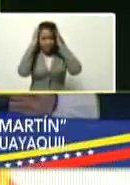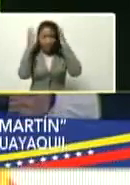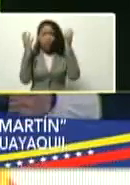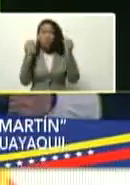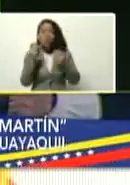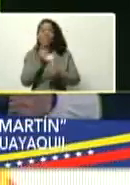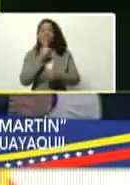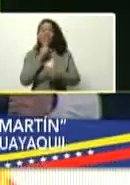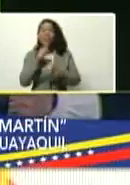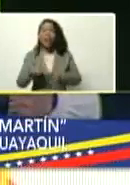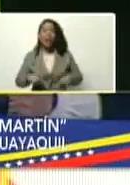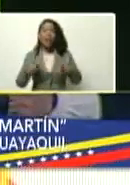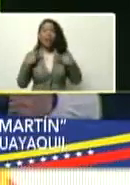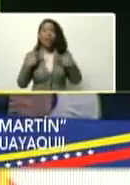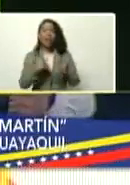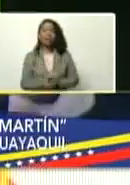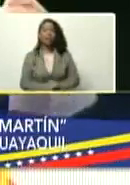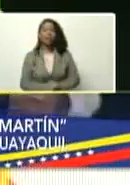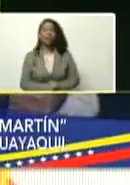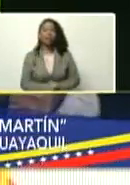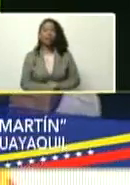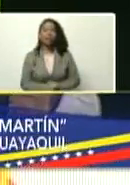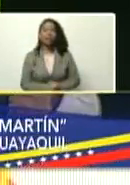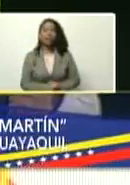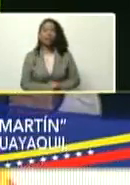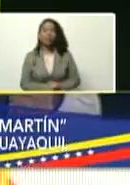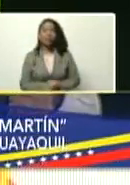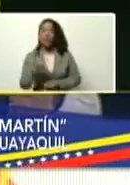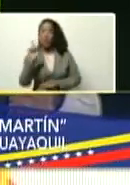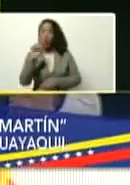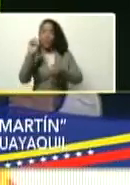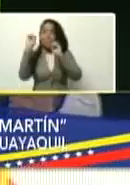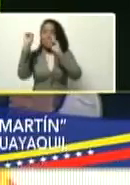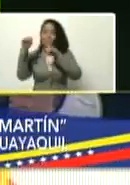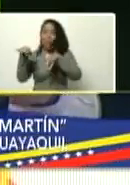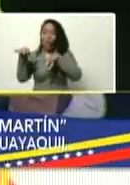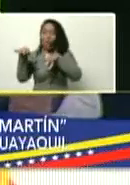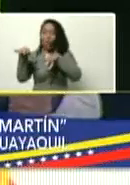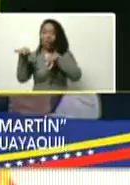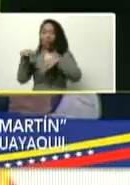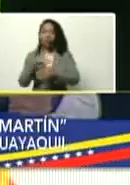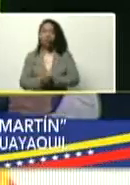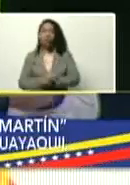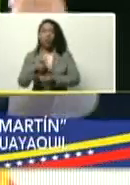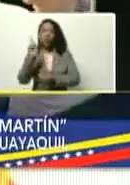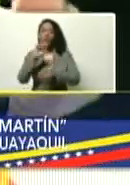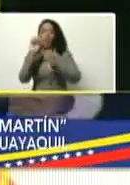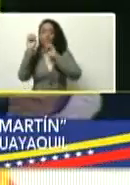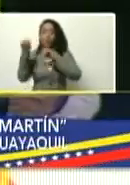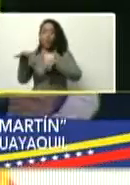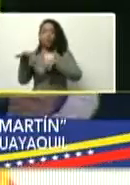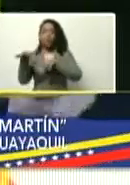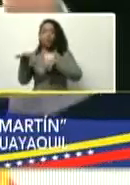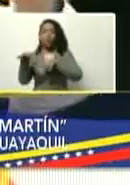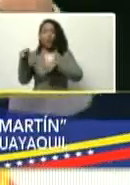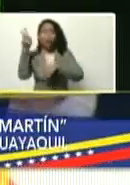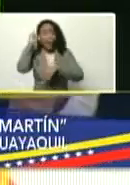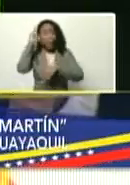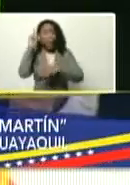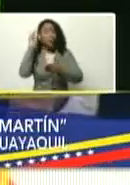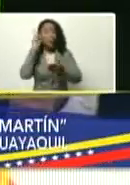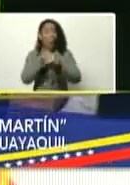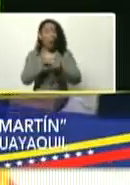difícil la vida, y no se rindió, no se rindió. Y en Perú, llegó a Perú,